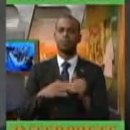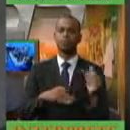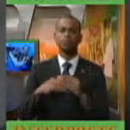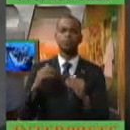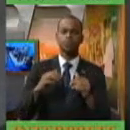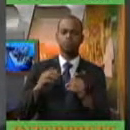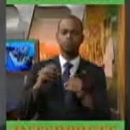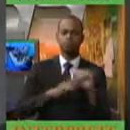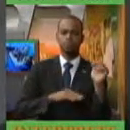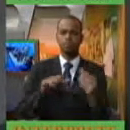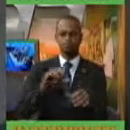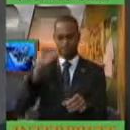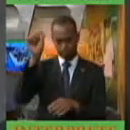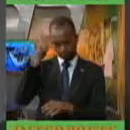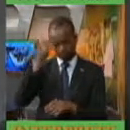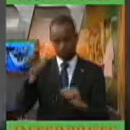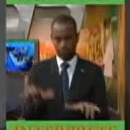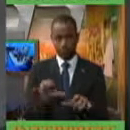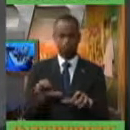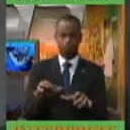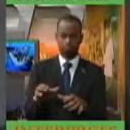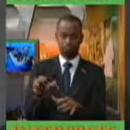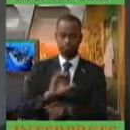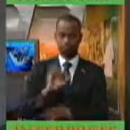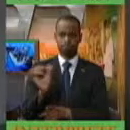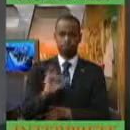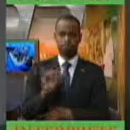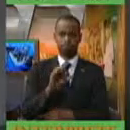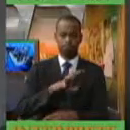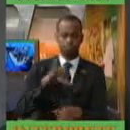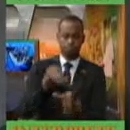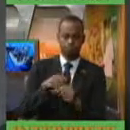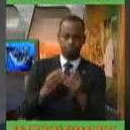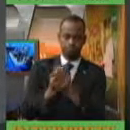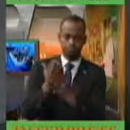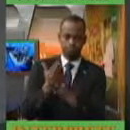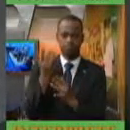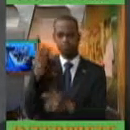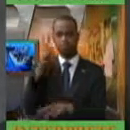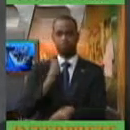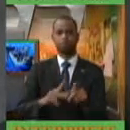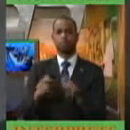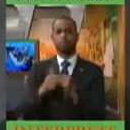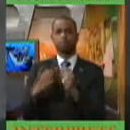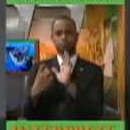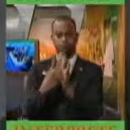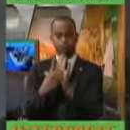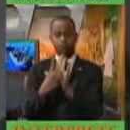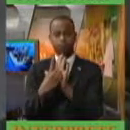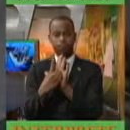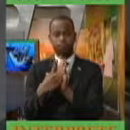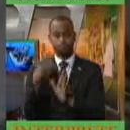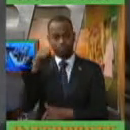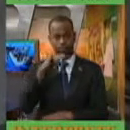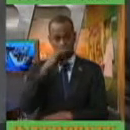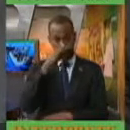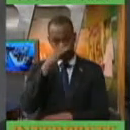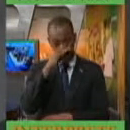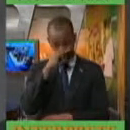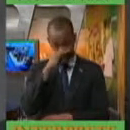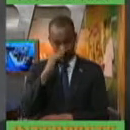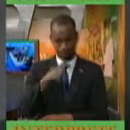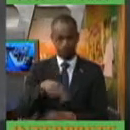están construyendo a través del gobierno también sean accesibles para las personas con discapacidad, para los niños